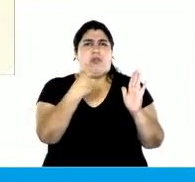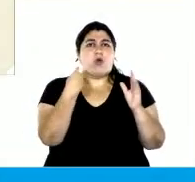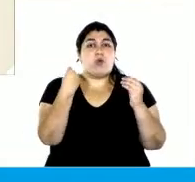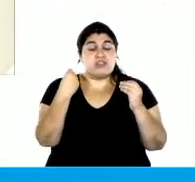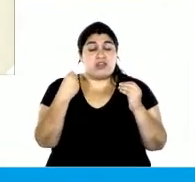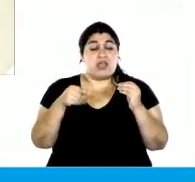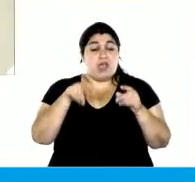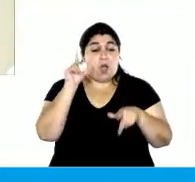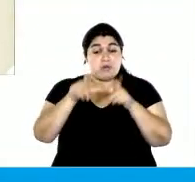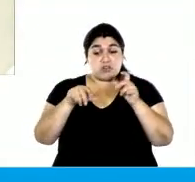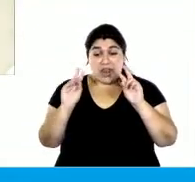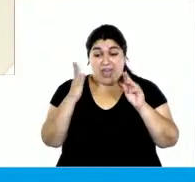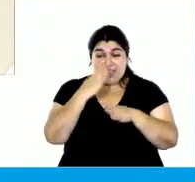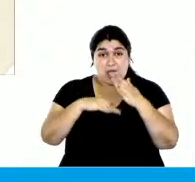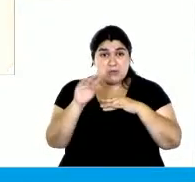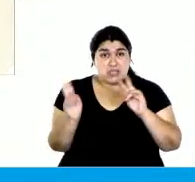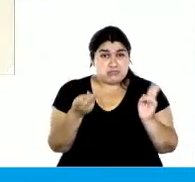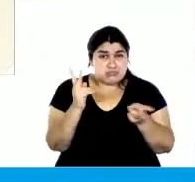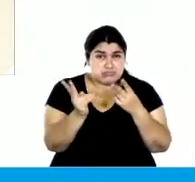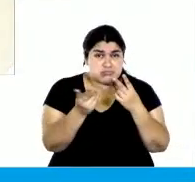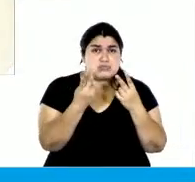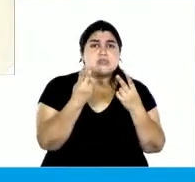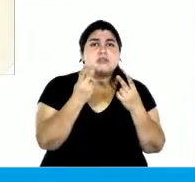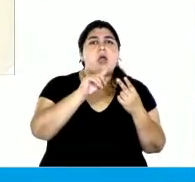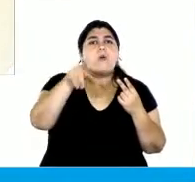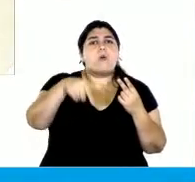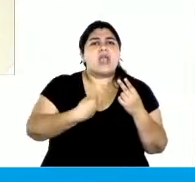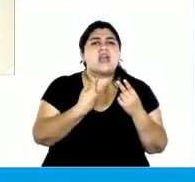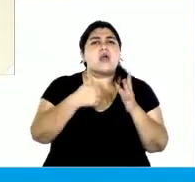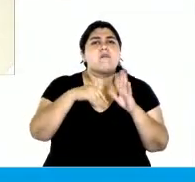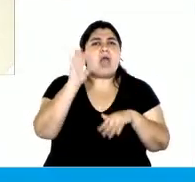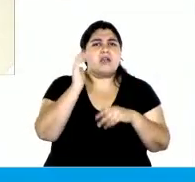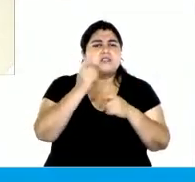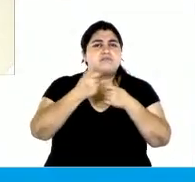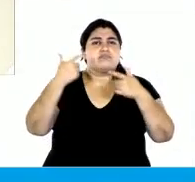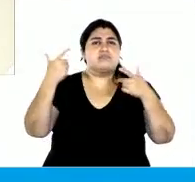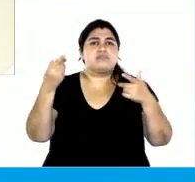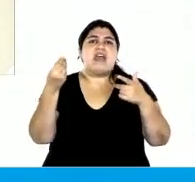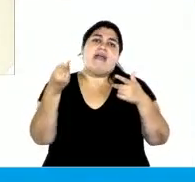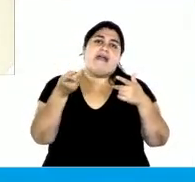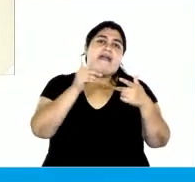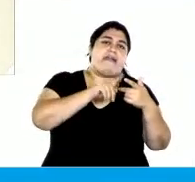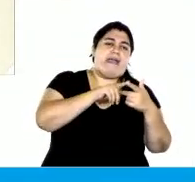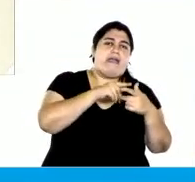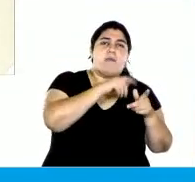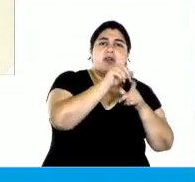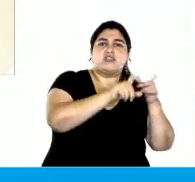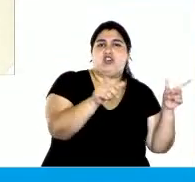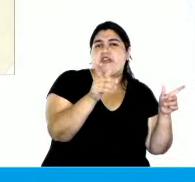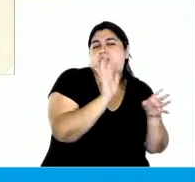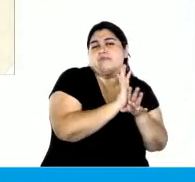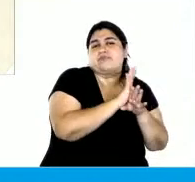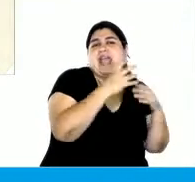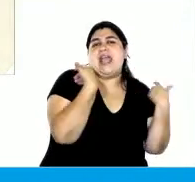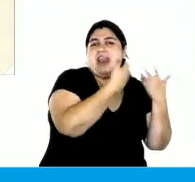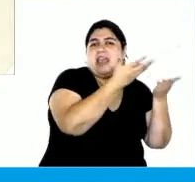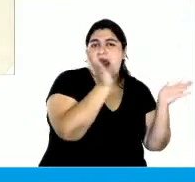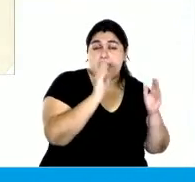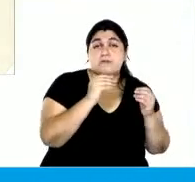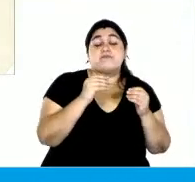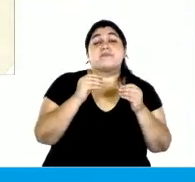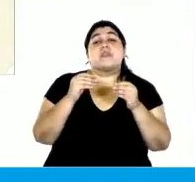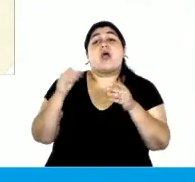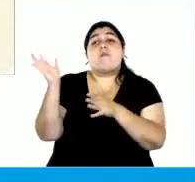mortalidad de las personas con discapacidad es 3 veces superior a la población general. El porcentaje de letalidad entre la población